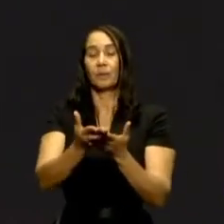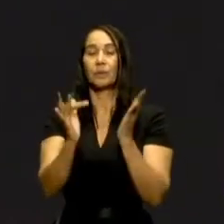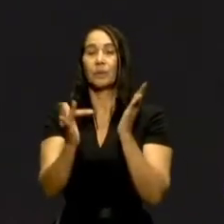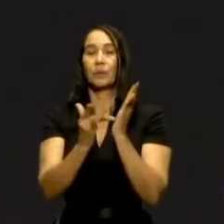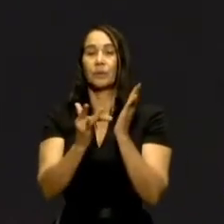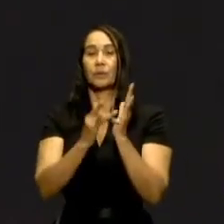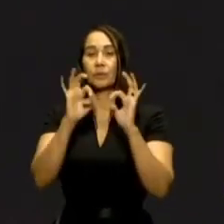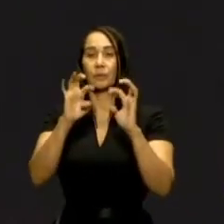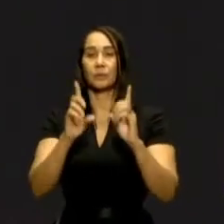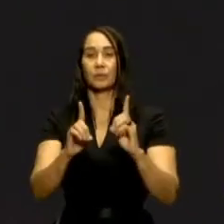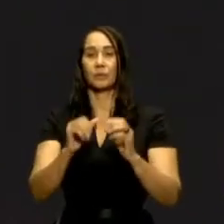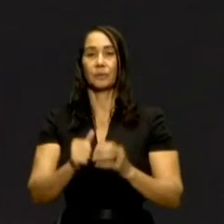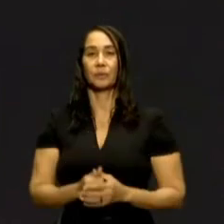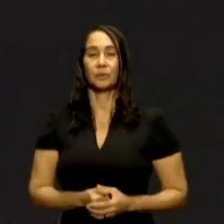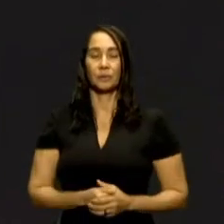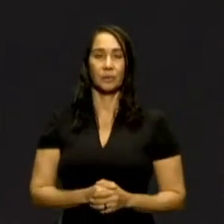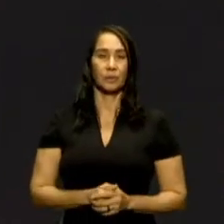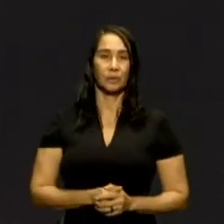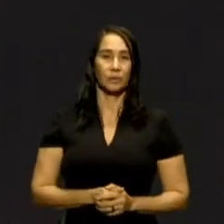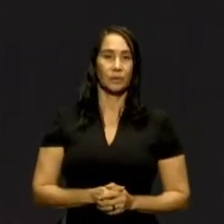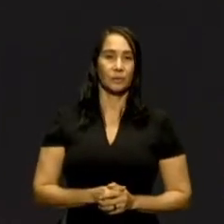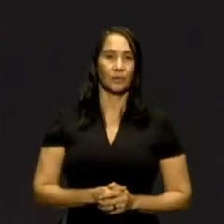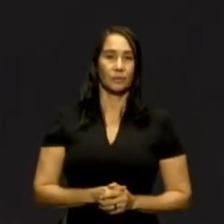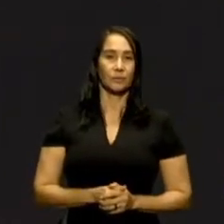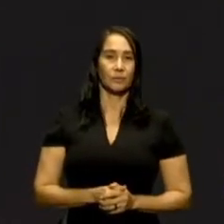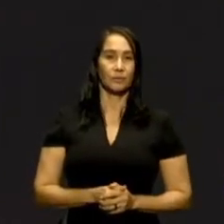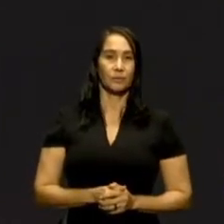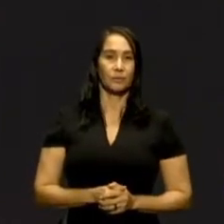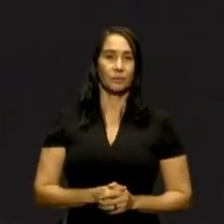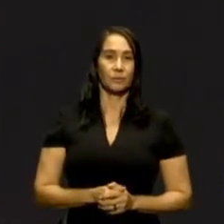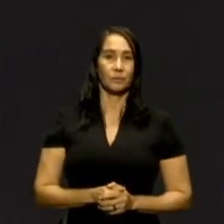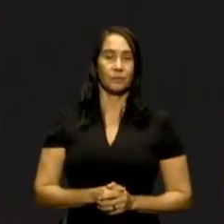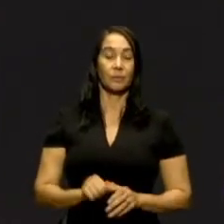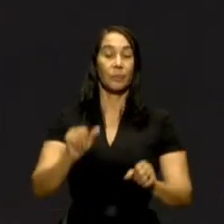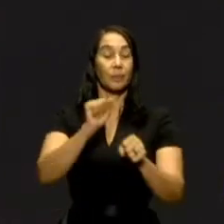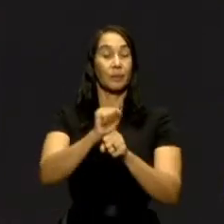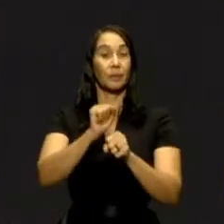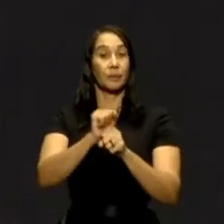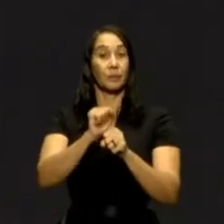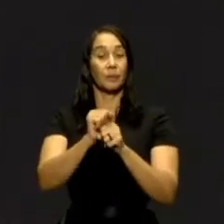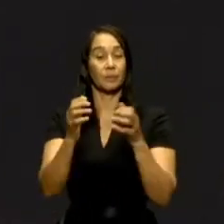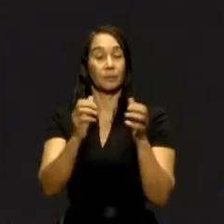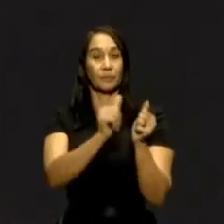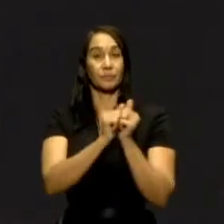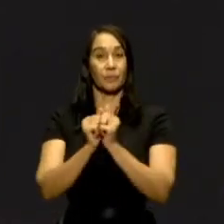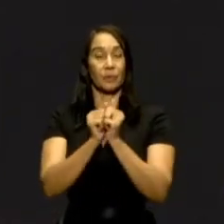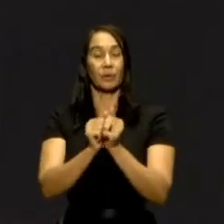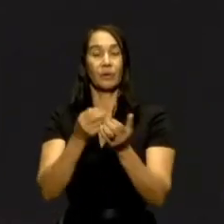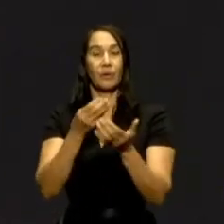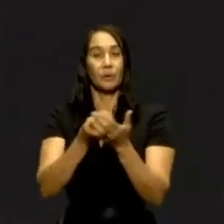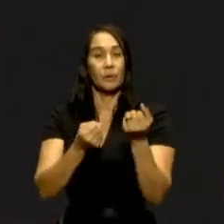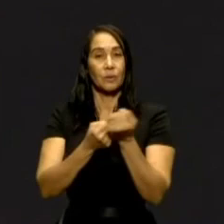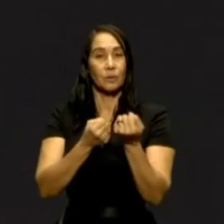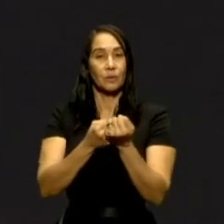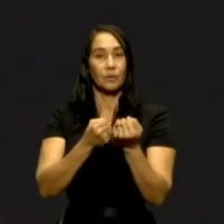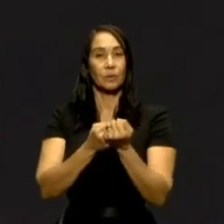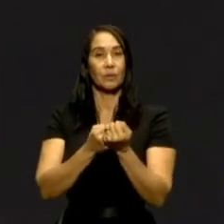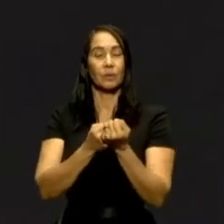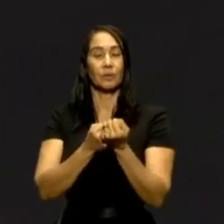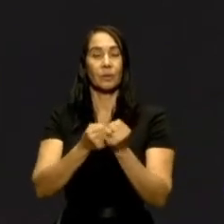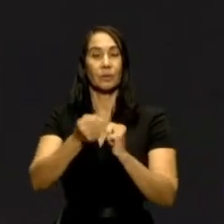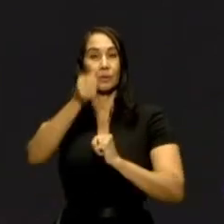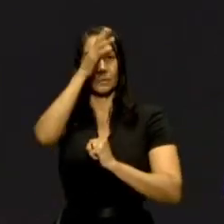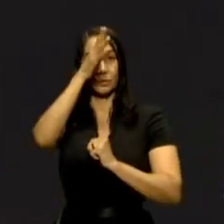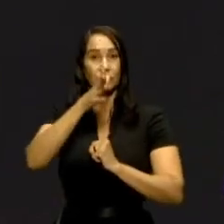tecnología educativa. Además, trabajaremos en estrecha colaboración con los actores educativos, los